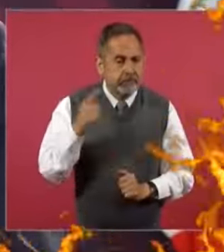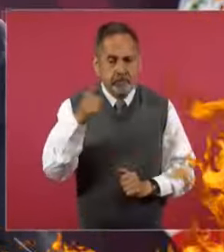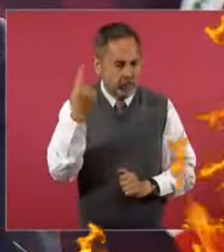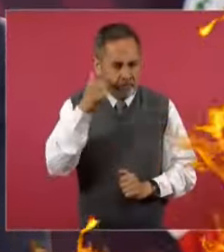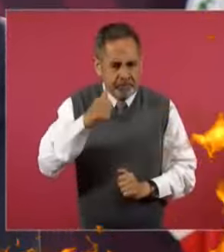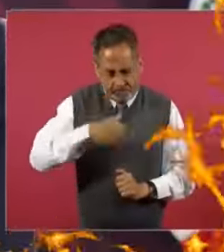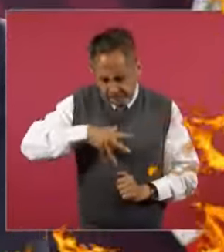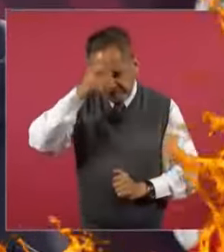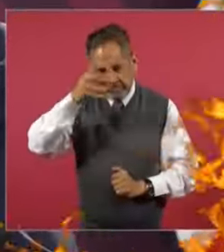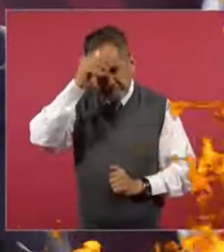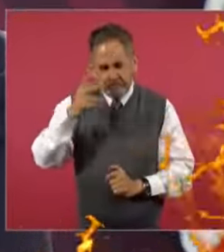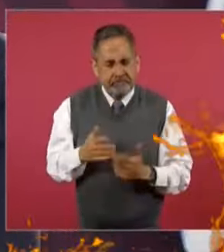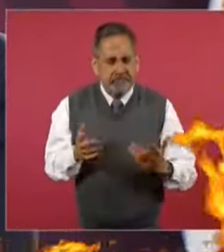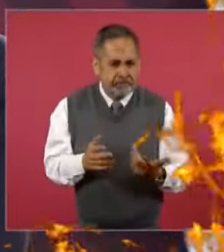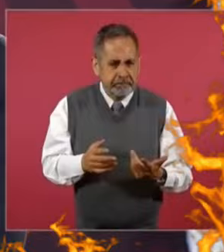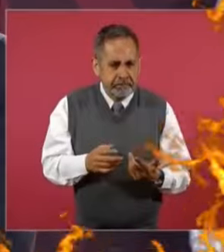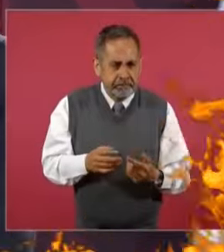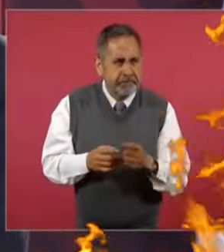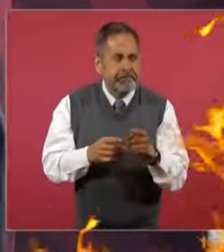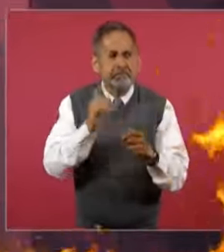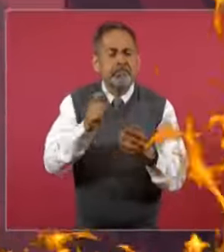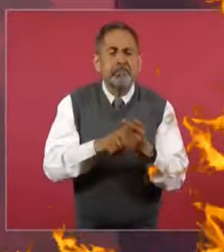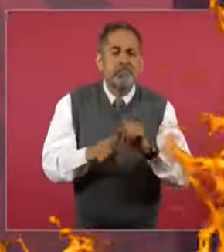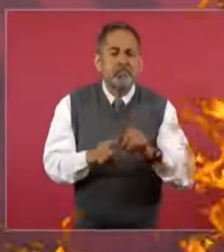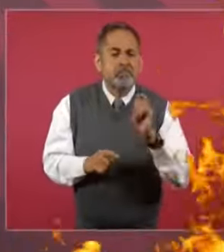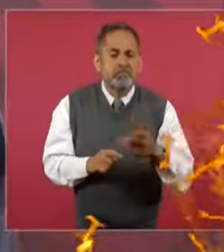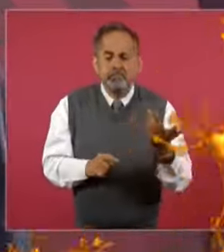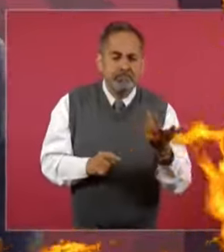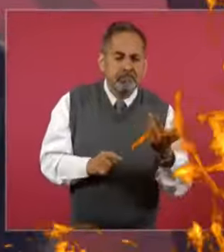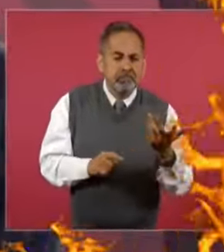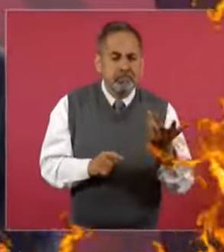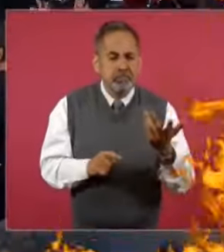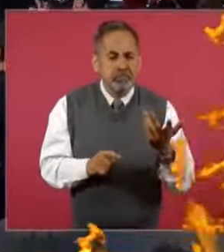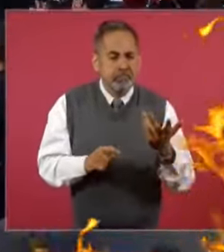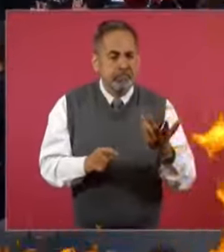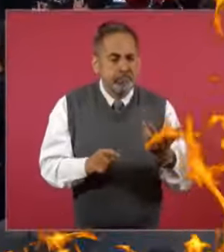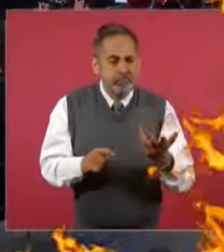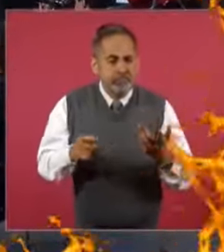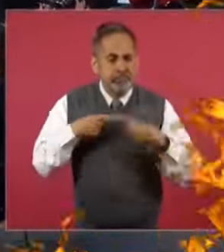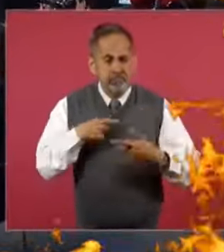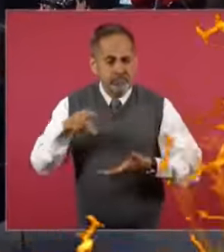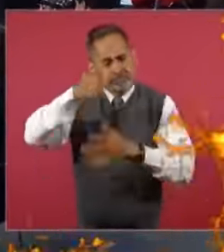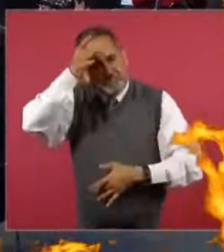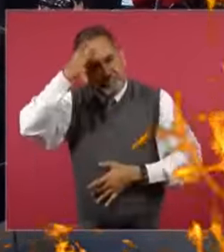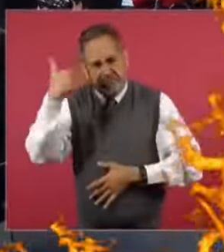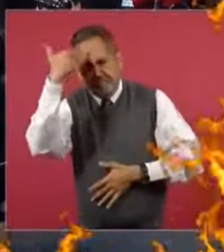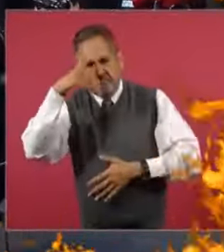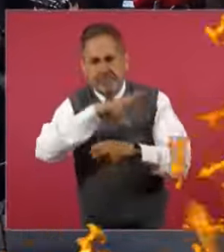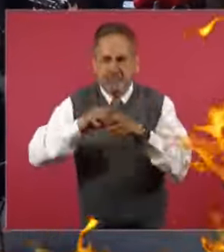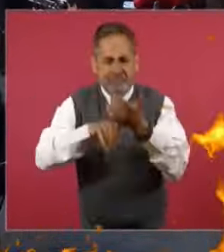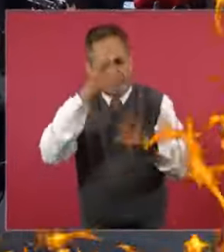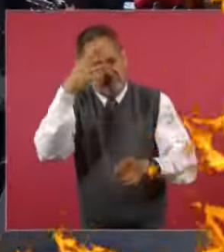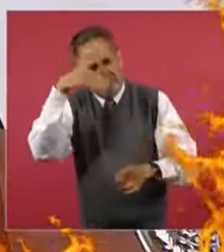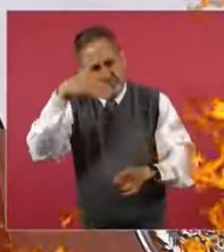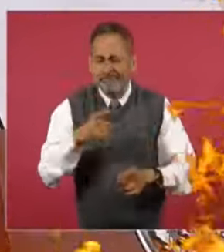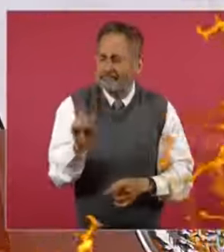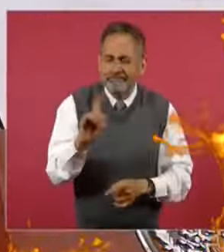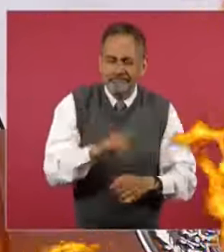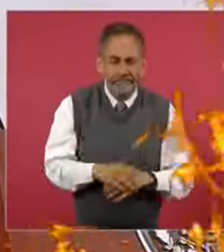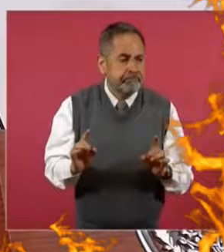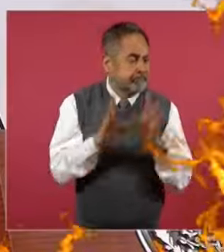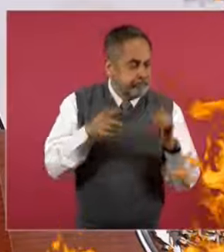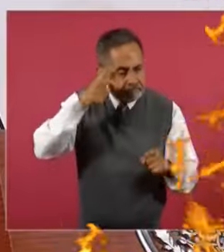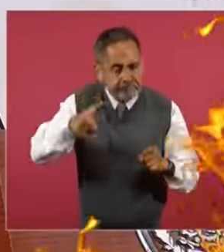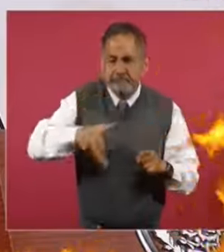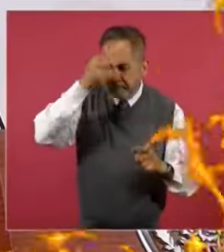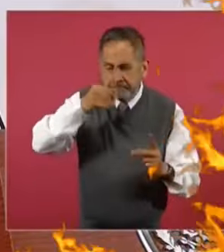aprende. No es cierto de que uno llega a saberlo todo en un momento determinado de